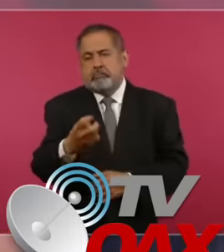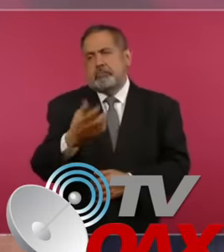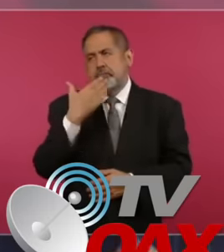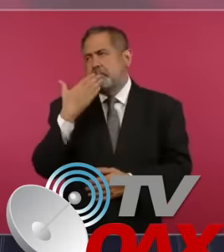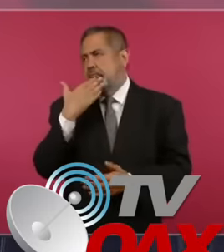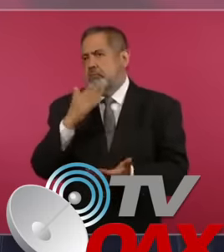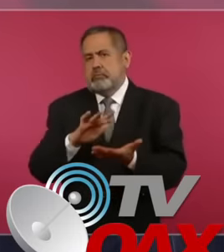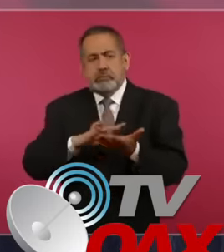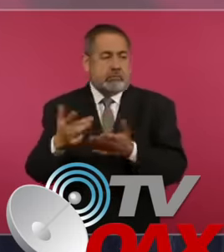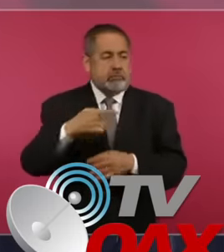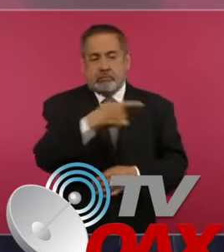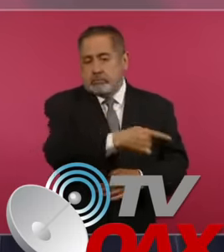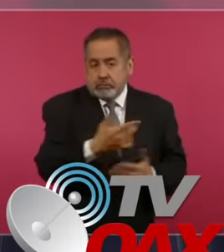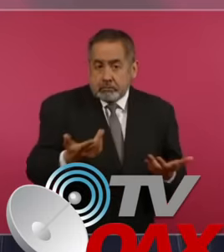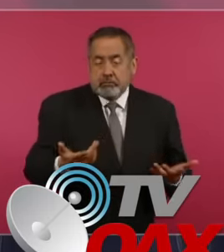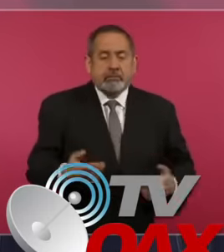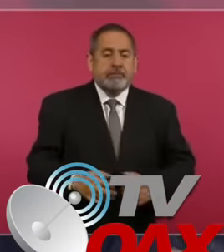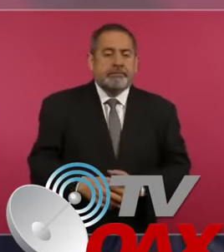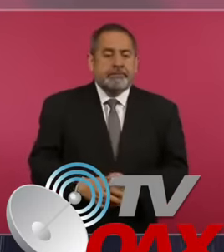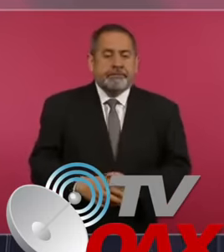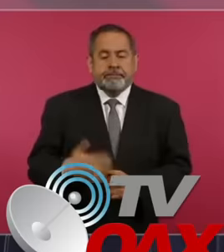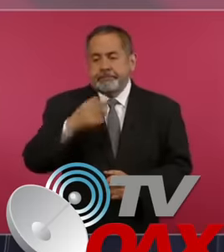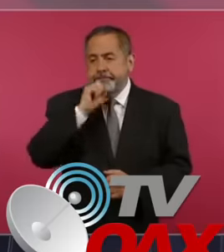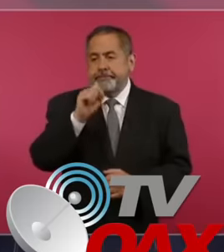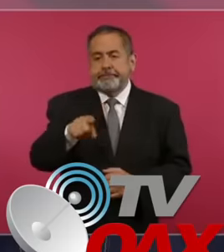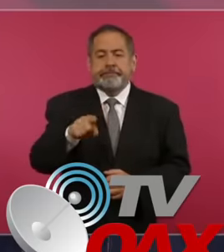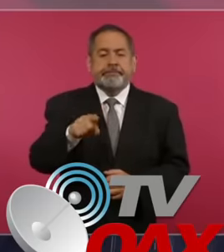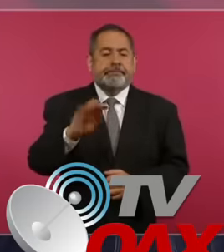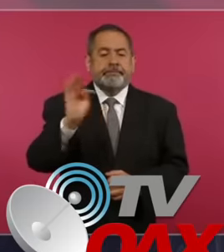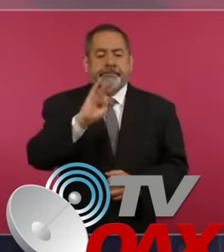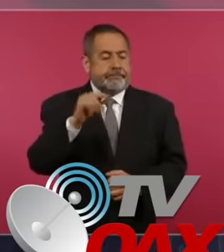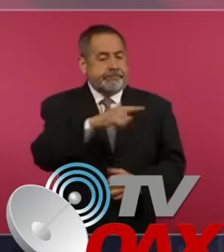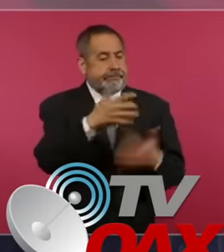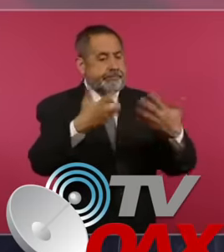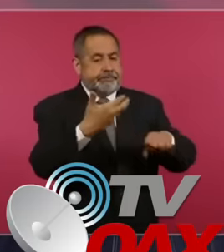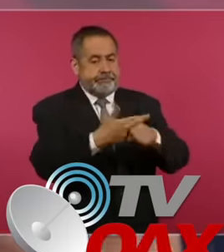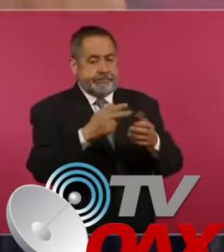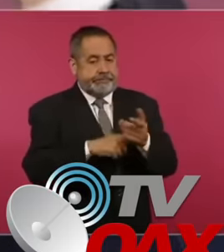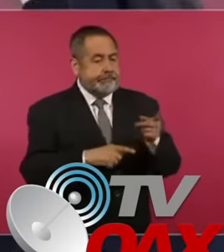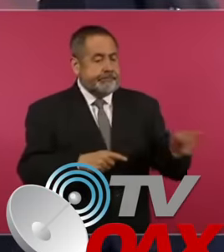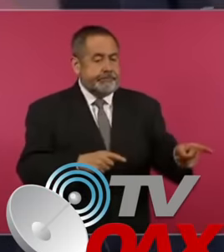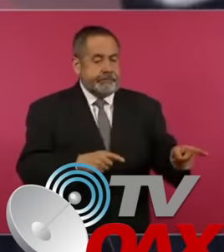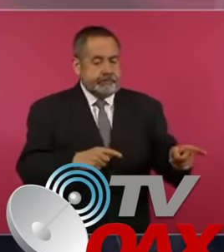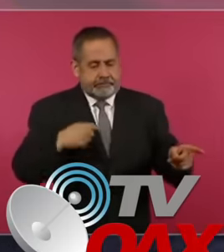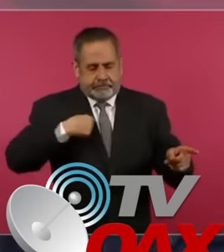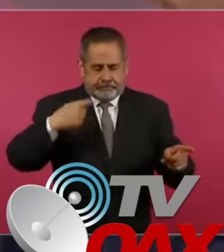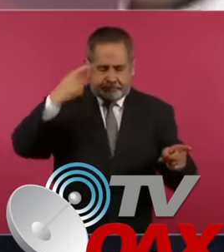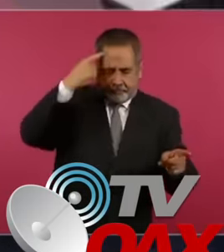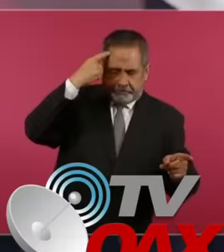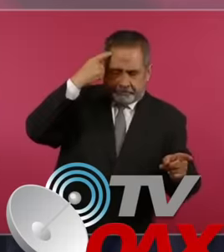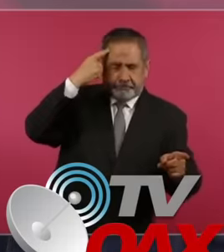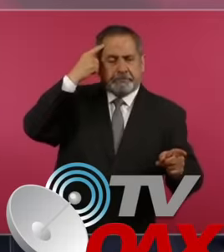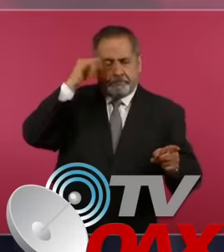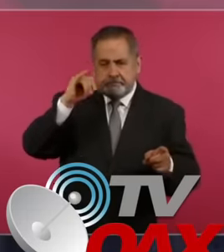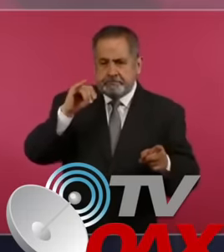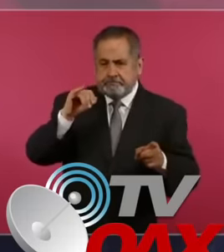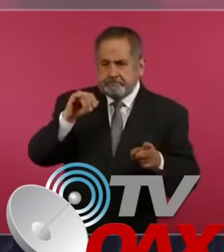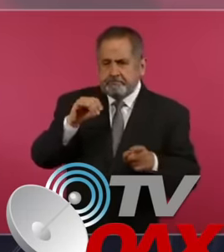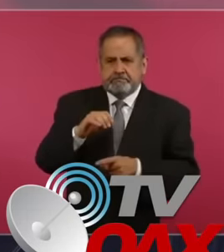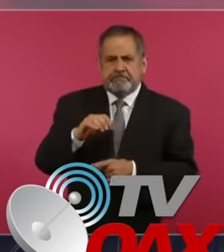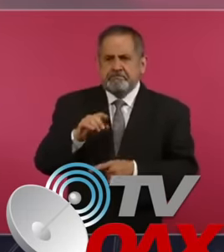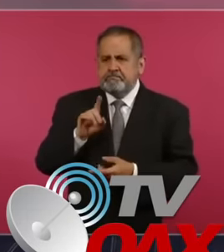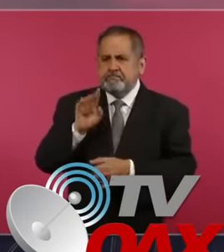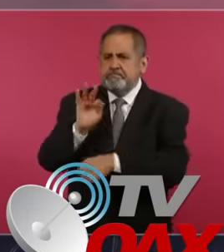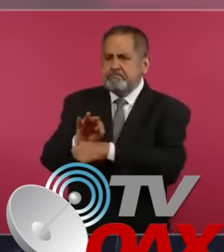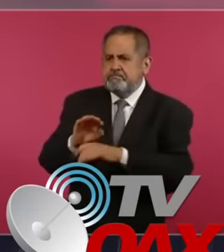y si además ese empresario tiene una dimensión social, cívica,